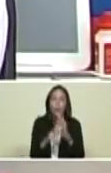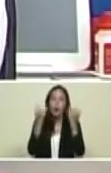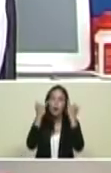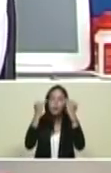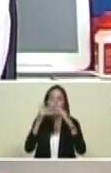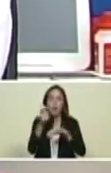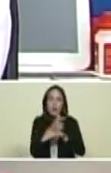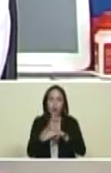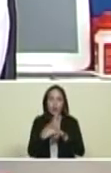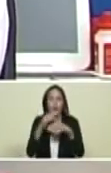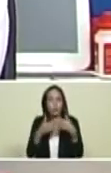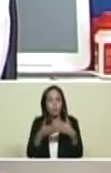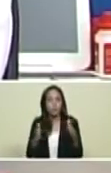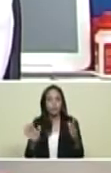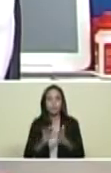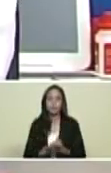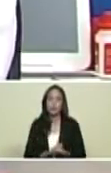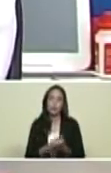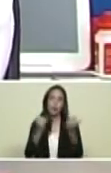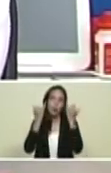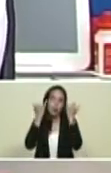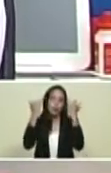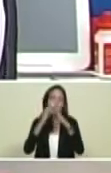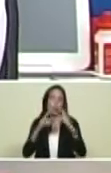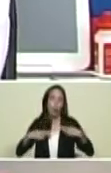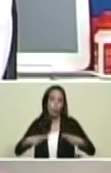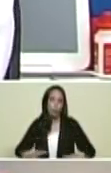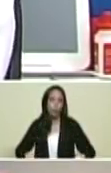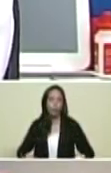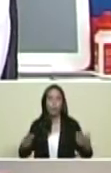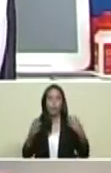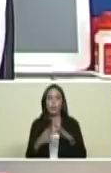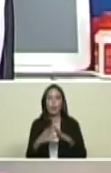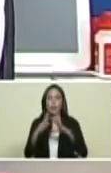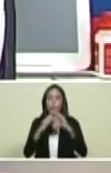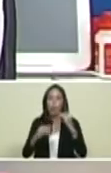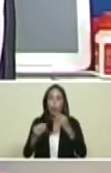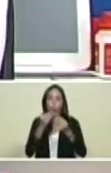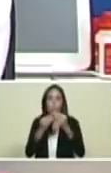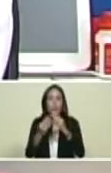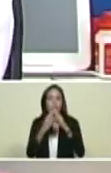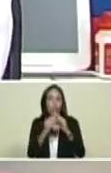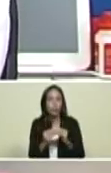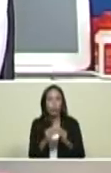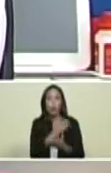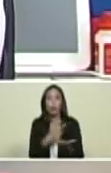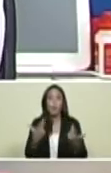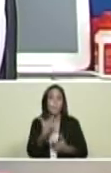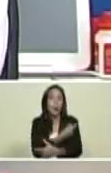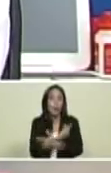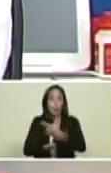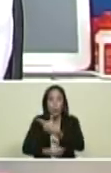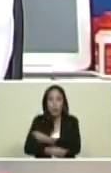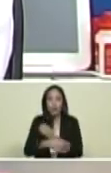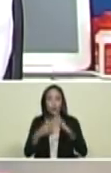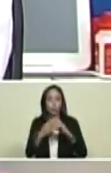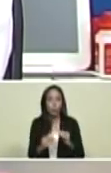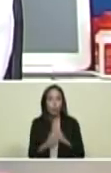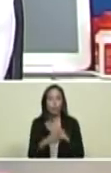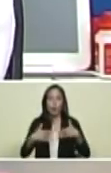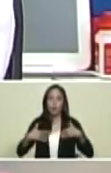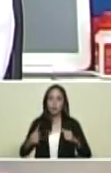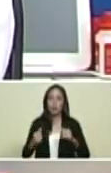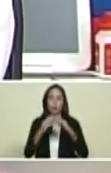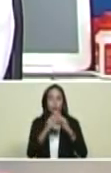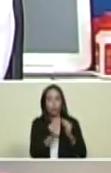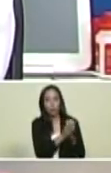que es el tema que tiene que ver con el uniforme, que tiene que ver con el programa de alimentación escolar, con la vacunación escolar y todo el tema de la salud. Y